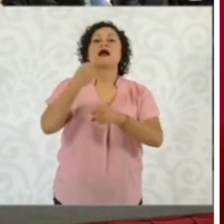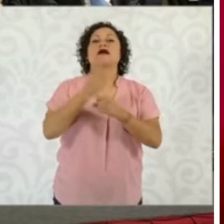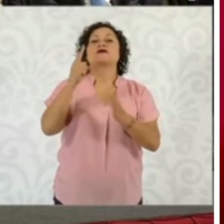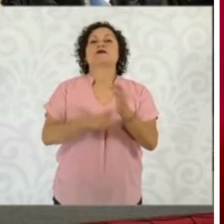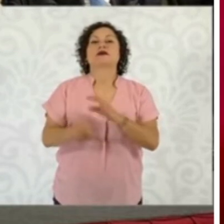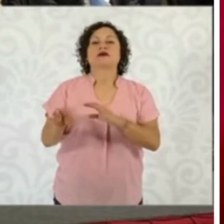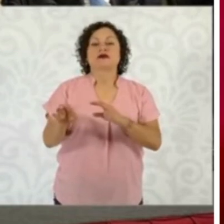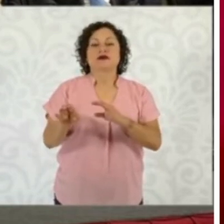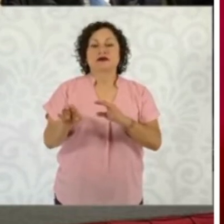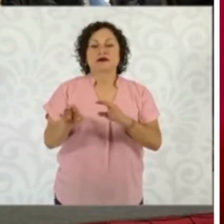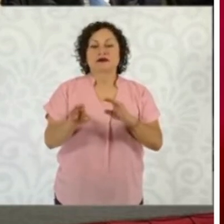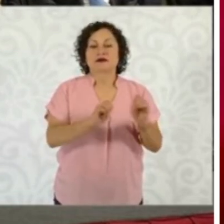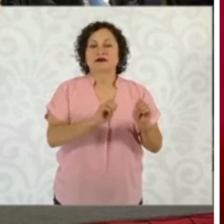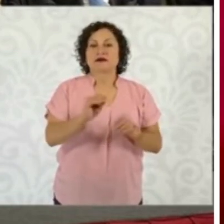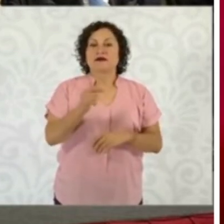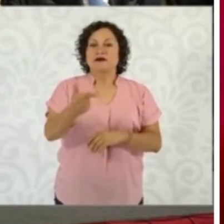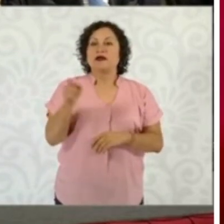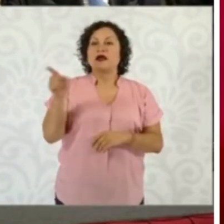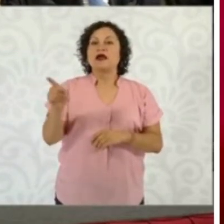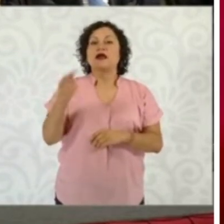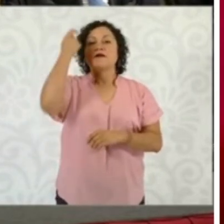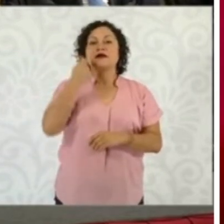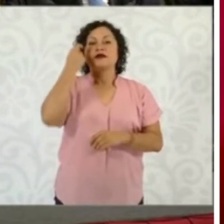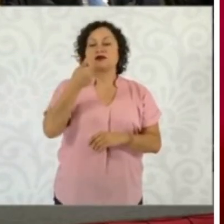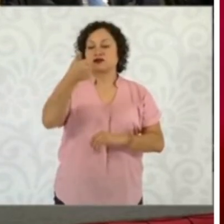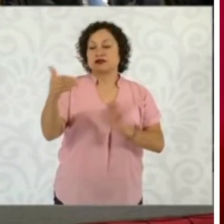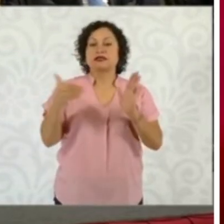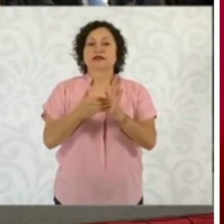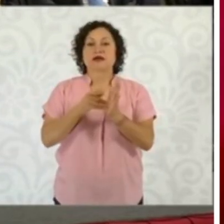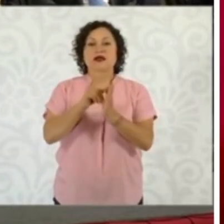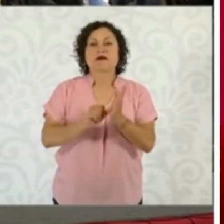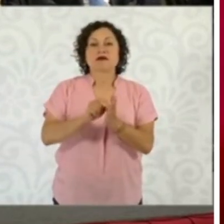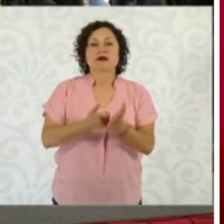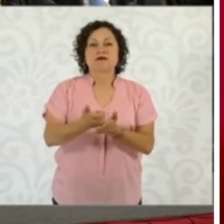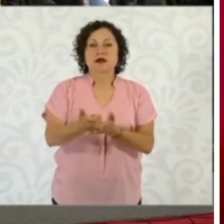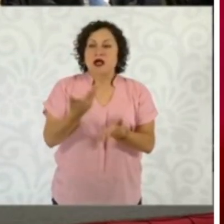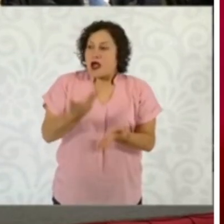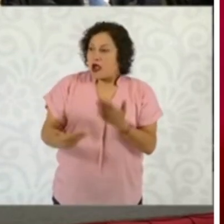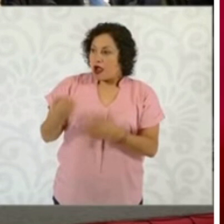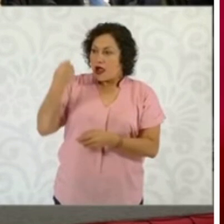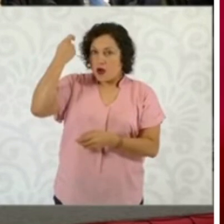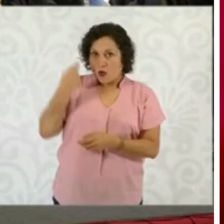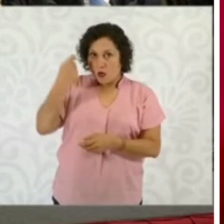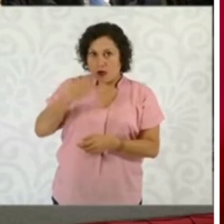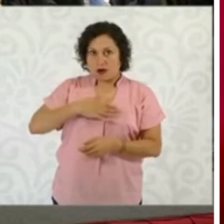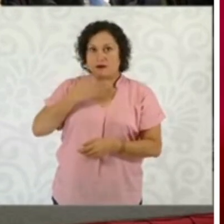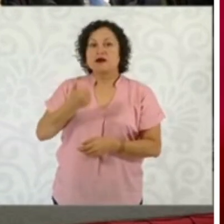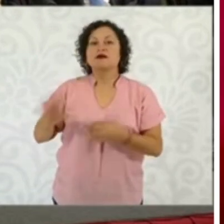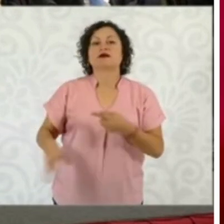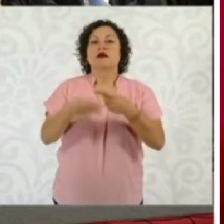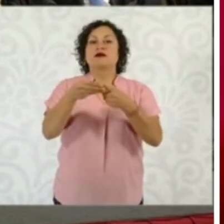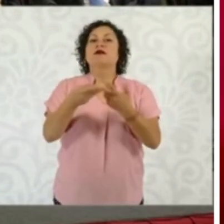iba a jubilar? 6,000 pesos. 6,000 pesos mensuales. Y ahora con el Fondo de Bienestar, ¿con cuánto se va? 10,400. 10,400, que es lo que